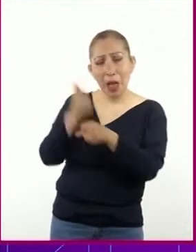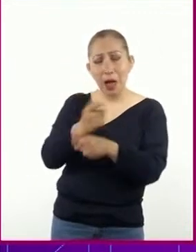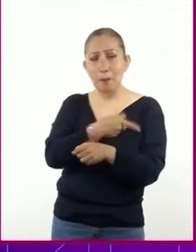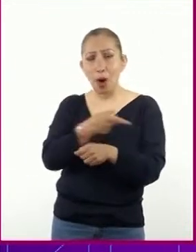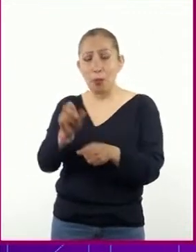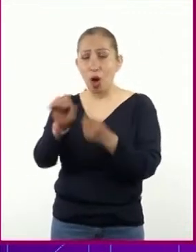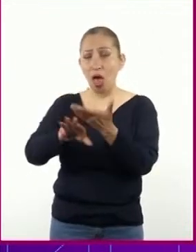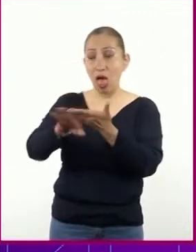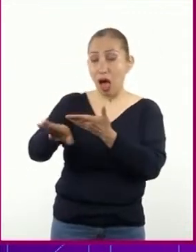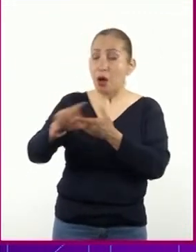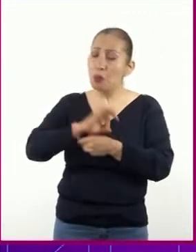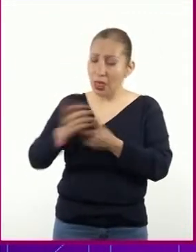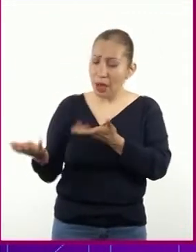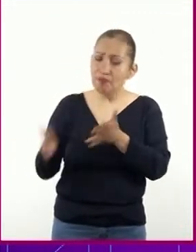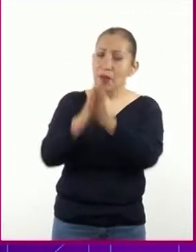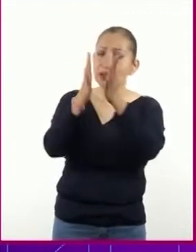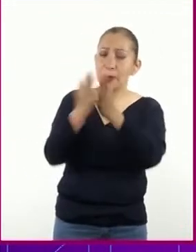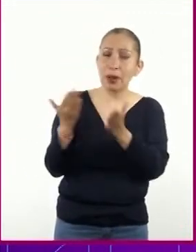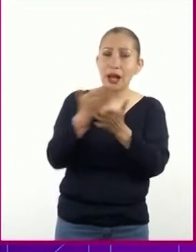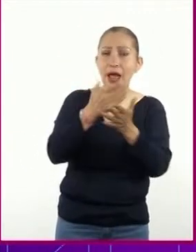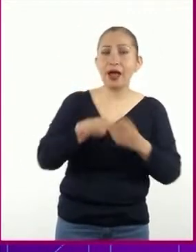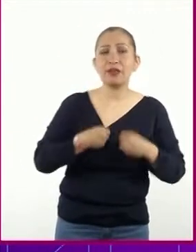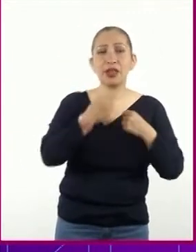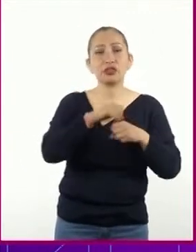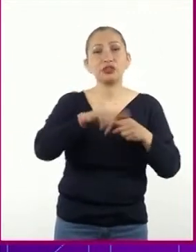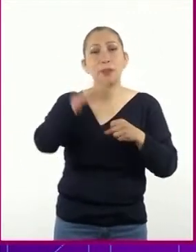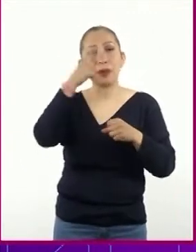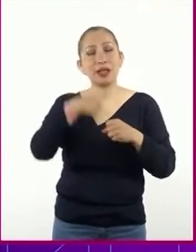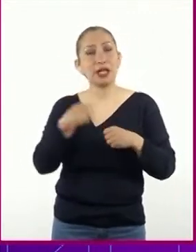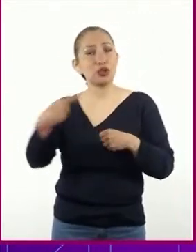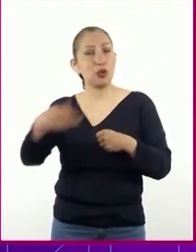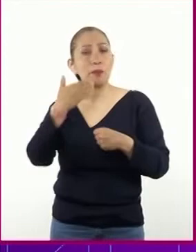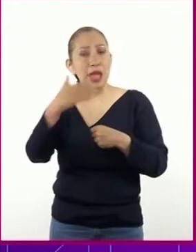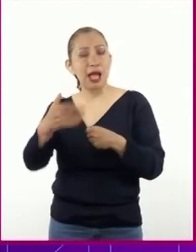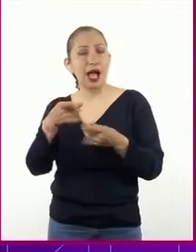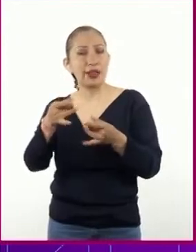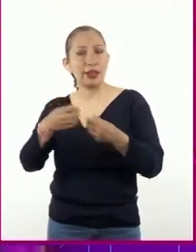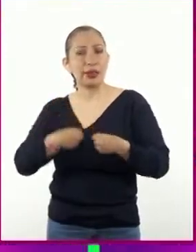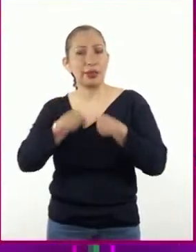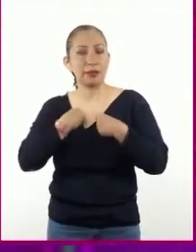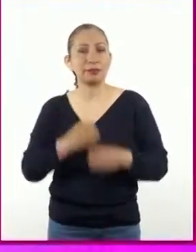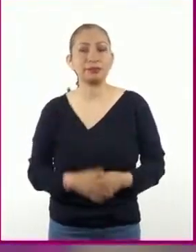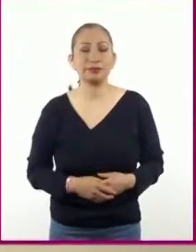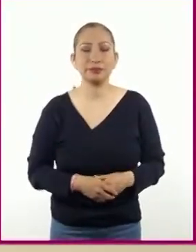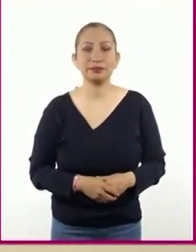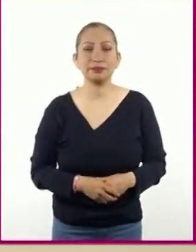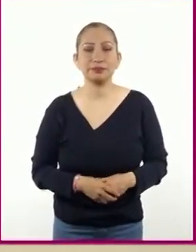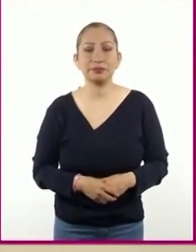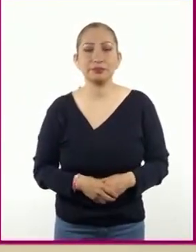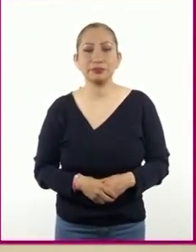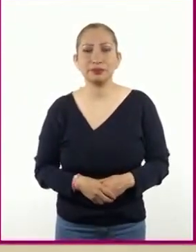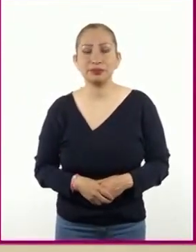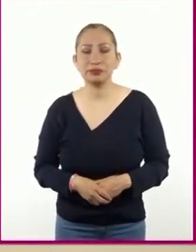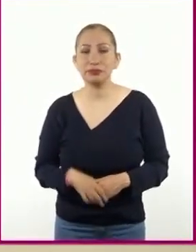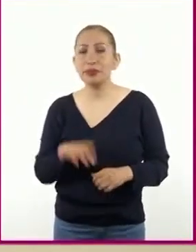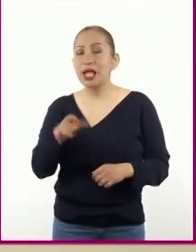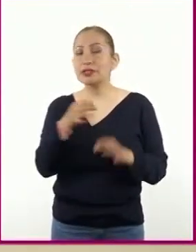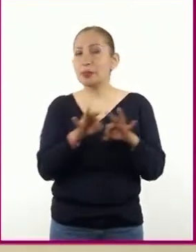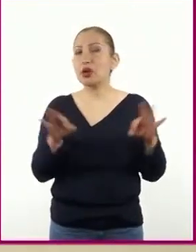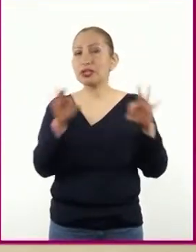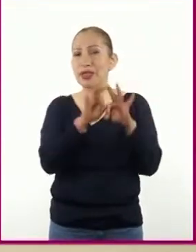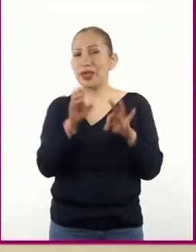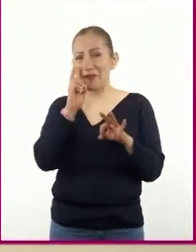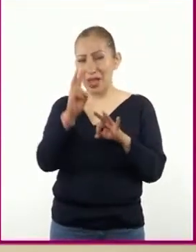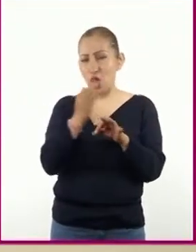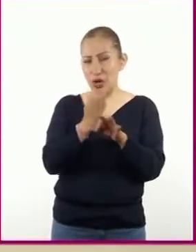o excluidas puedan participar en la vida social para lograr obtener una buena calidad de vida. Resulta interesante lo